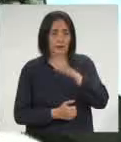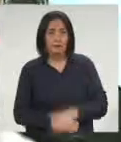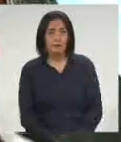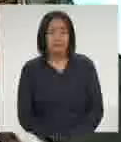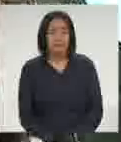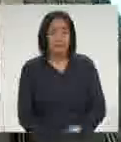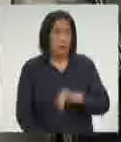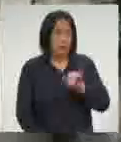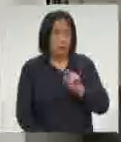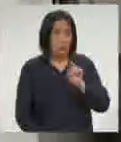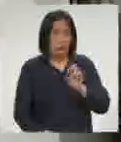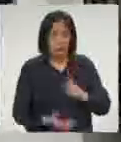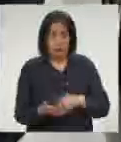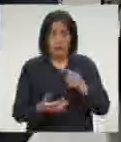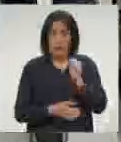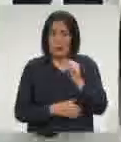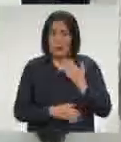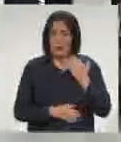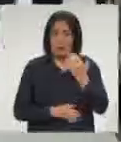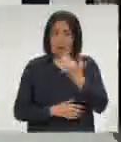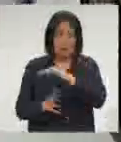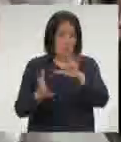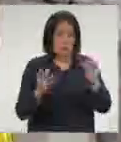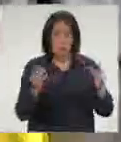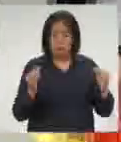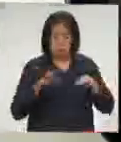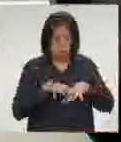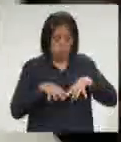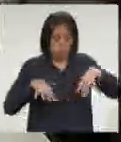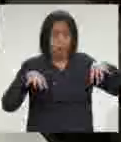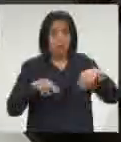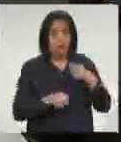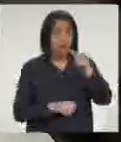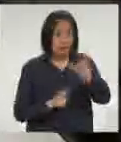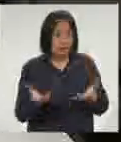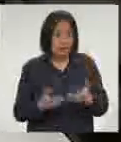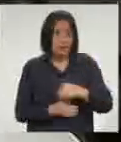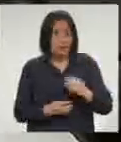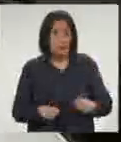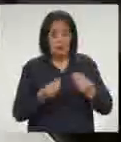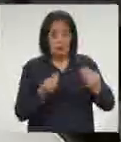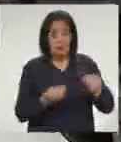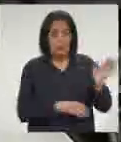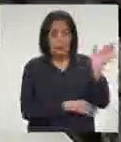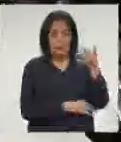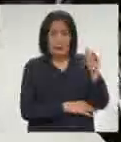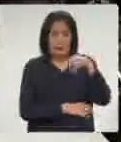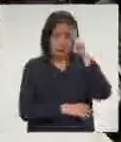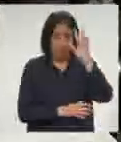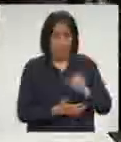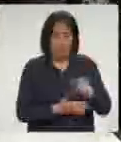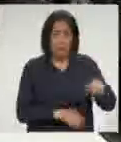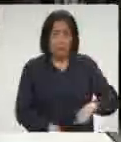contigo flores va a cantar frente a un super escenario aquí en moscú vamos a darle esta bandera peruana para que él con